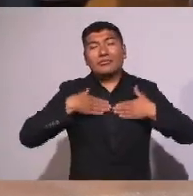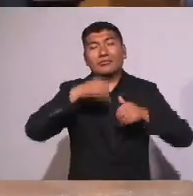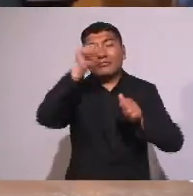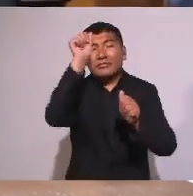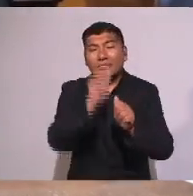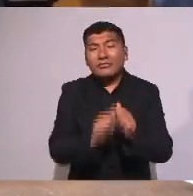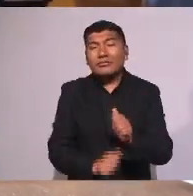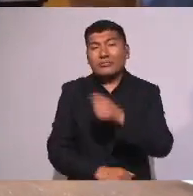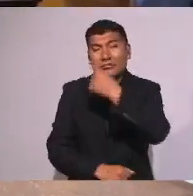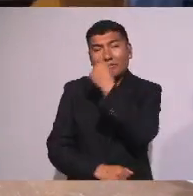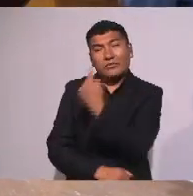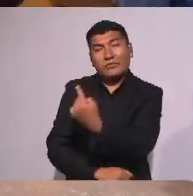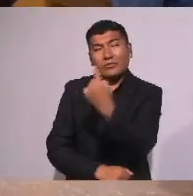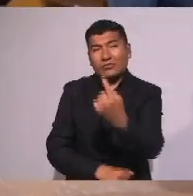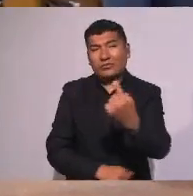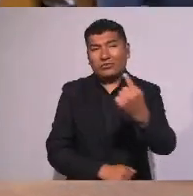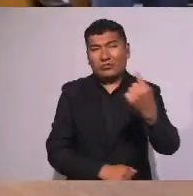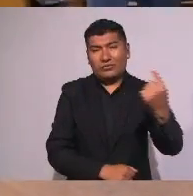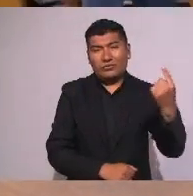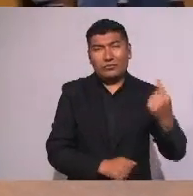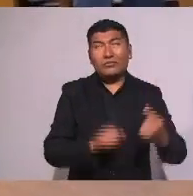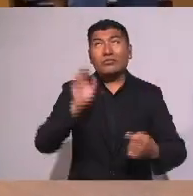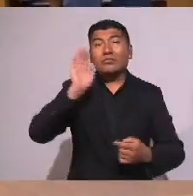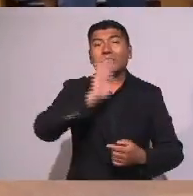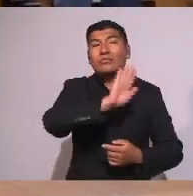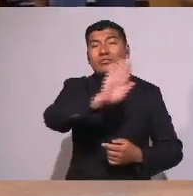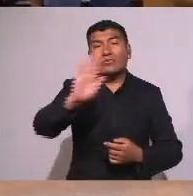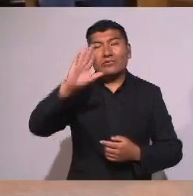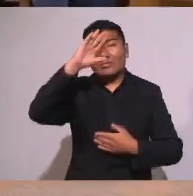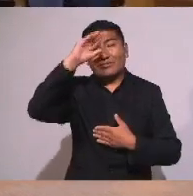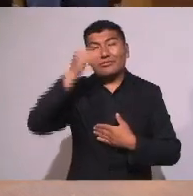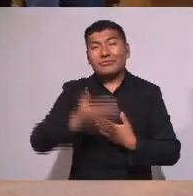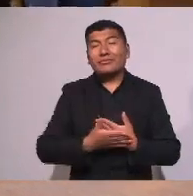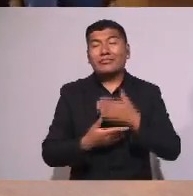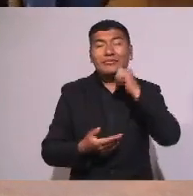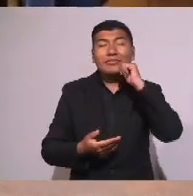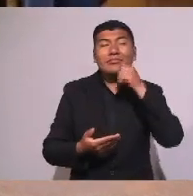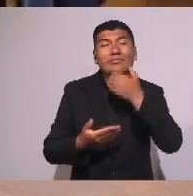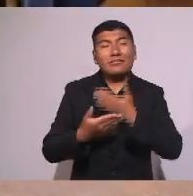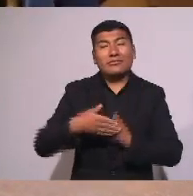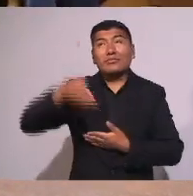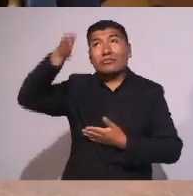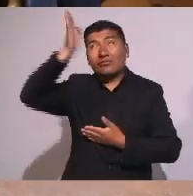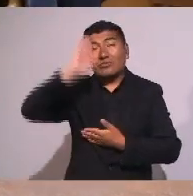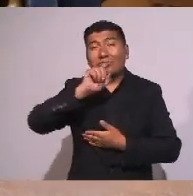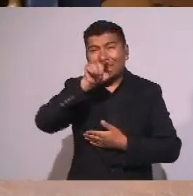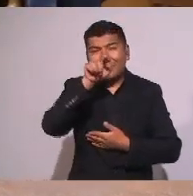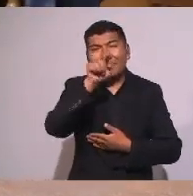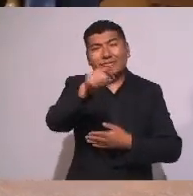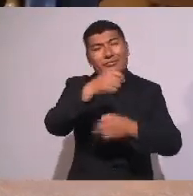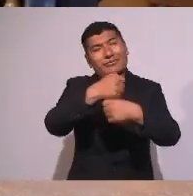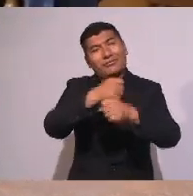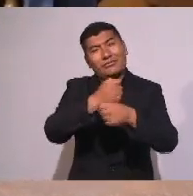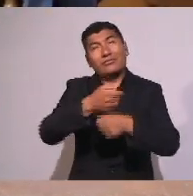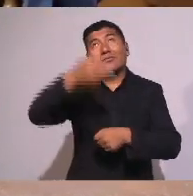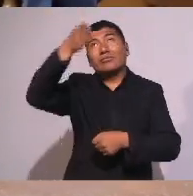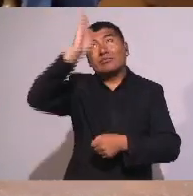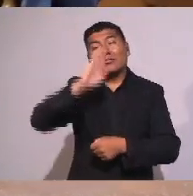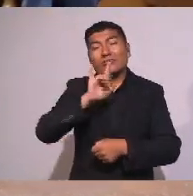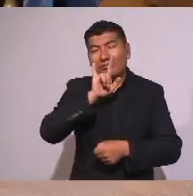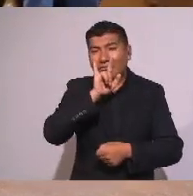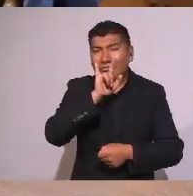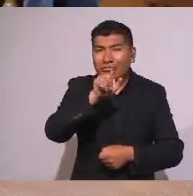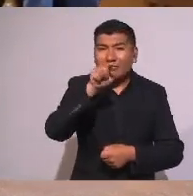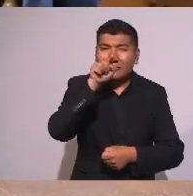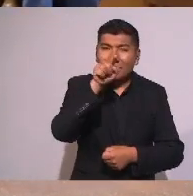uno, de cada una de sus hijos y de sus hijas. Dios te ha creado, Dios te quiere, Dios